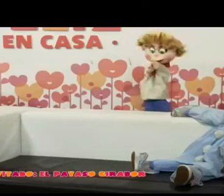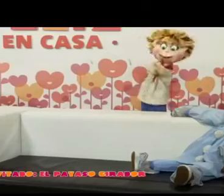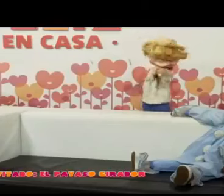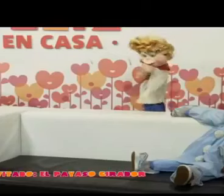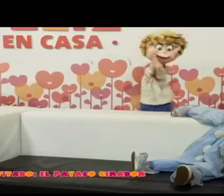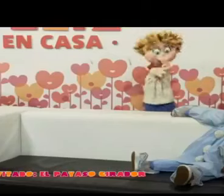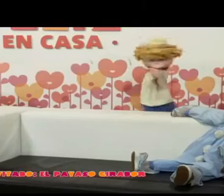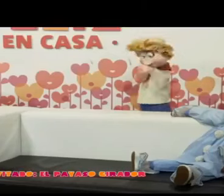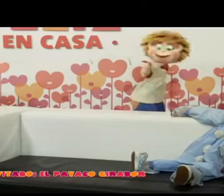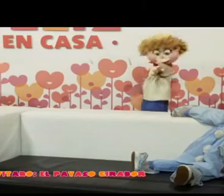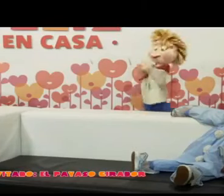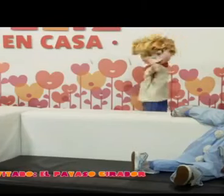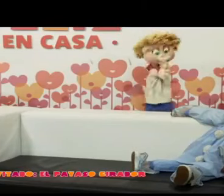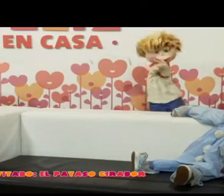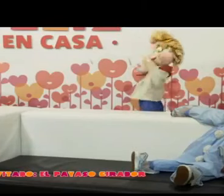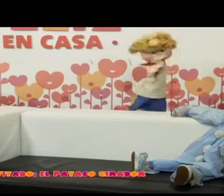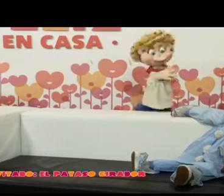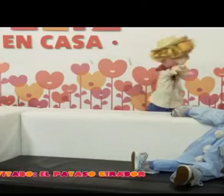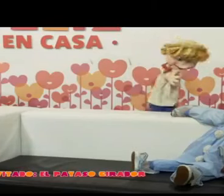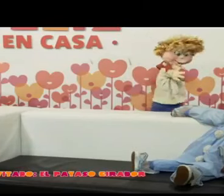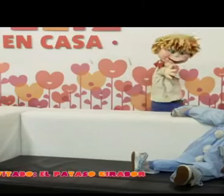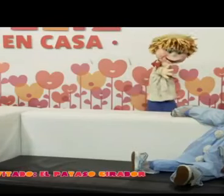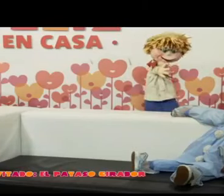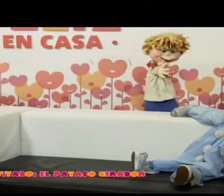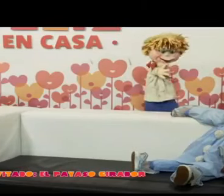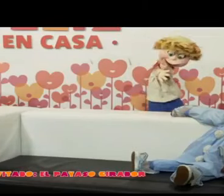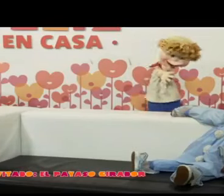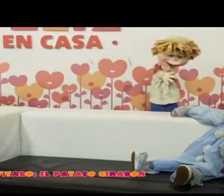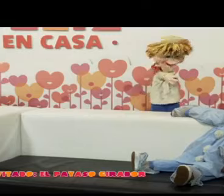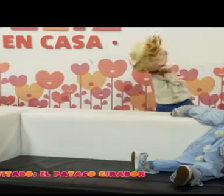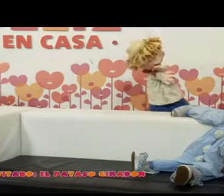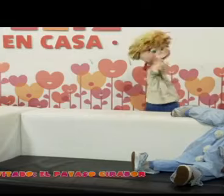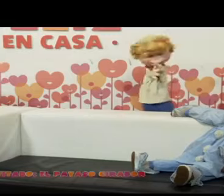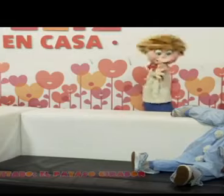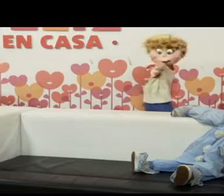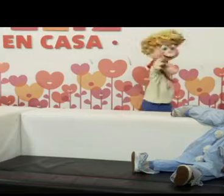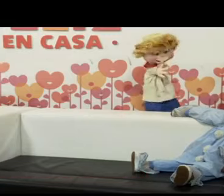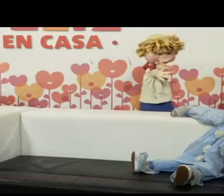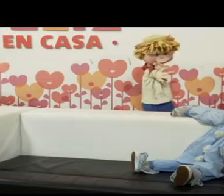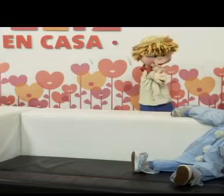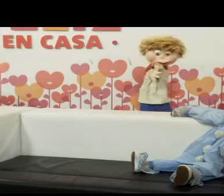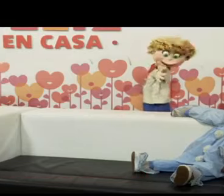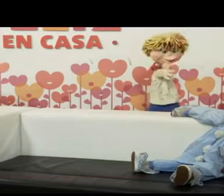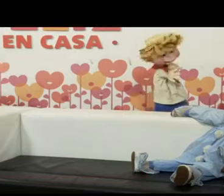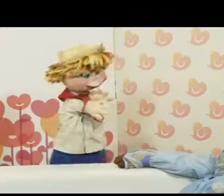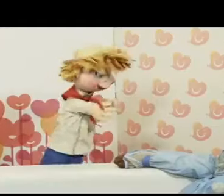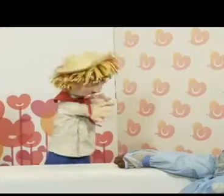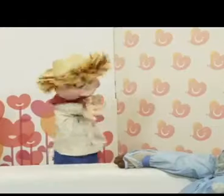Así que tendré que llevarlo adelante yo solito. ¿Solito?